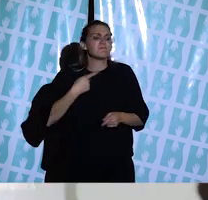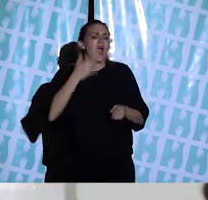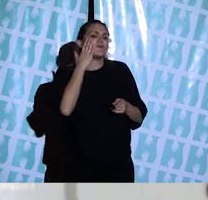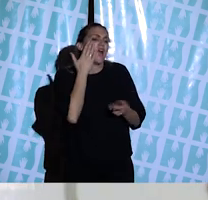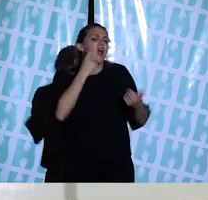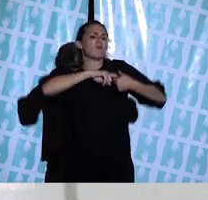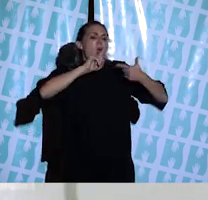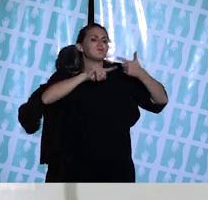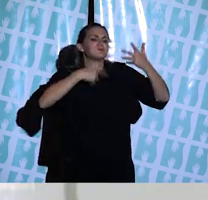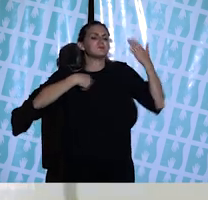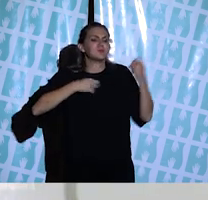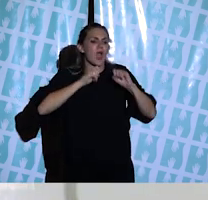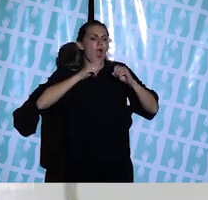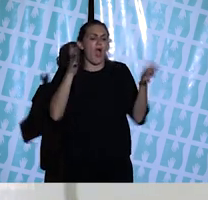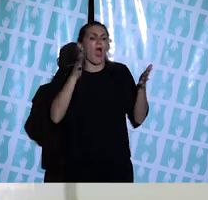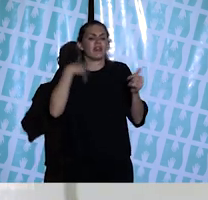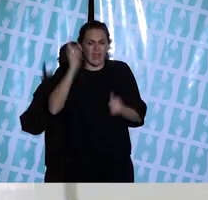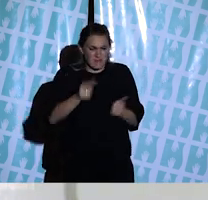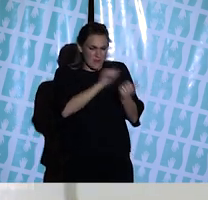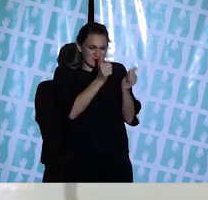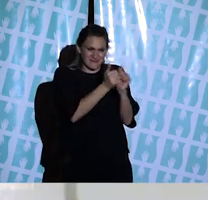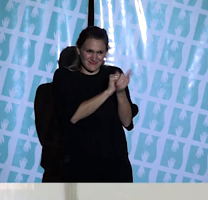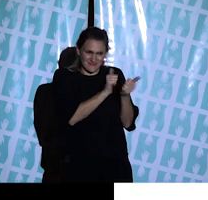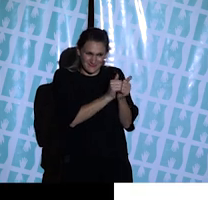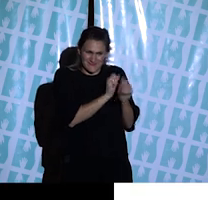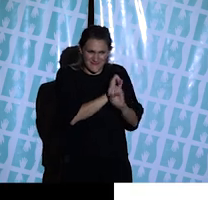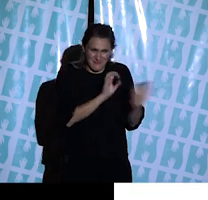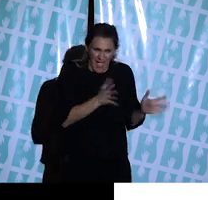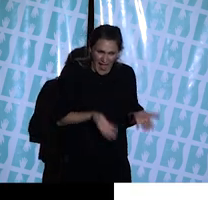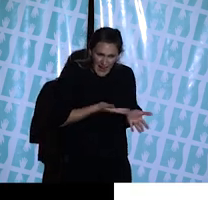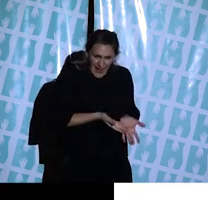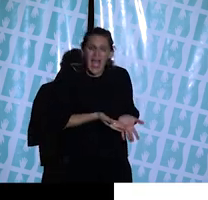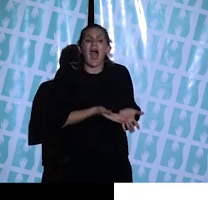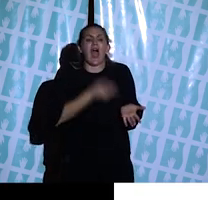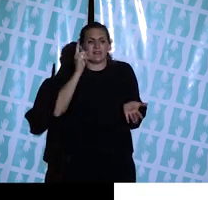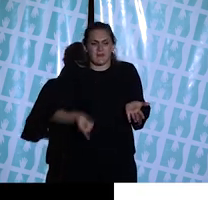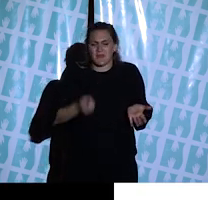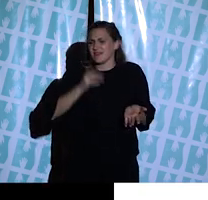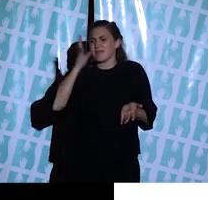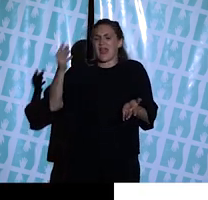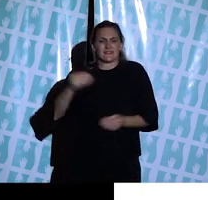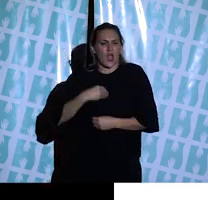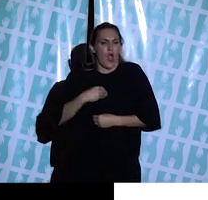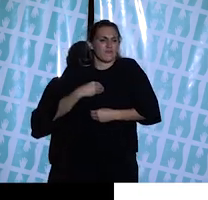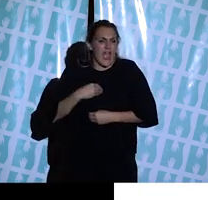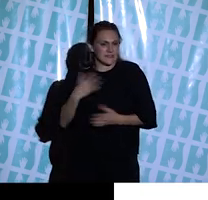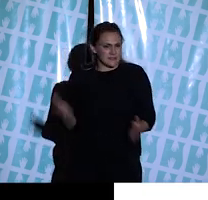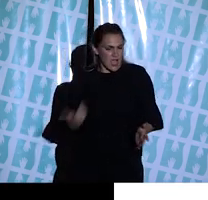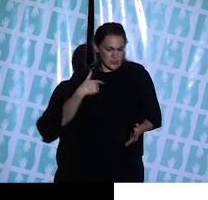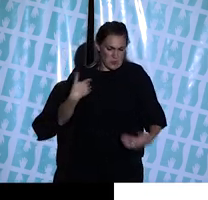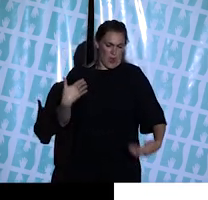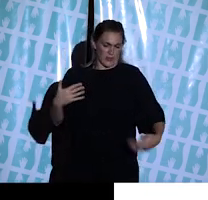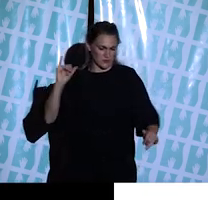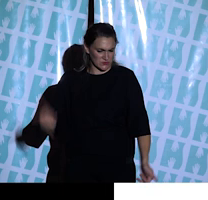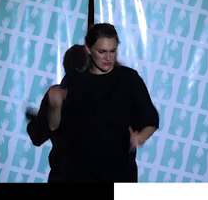sociales, promiscuidad sexual, complacencia, dependencia, excesiva autoconfianza, aislamiento